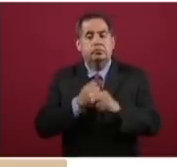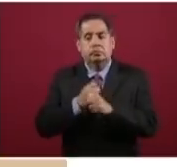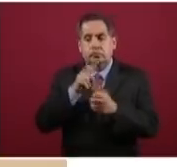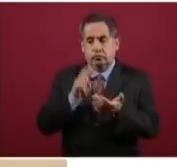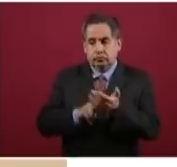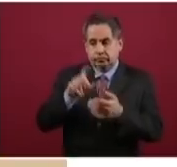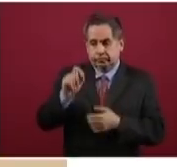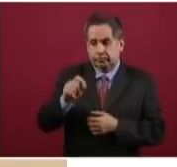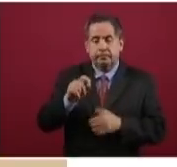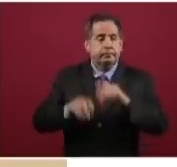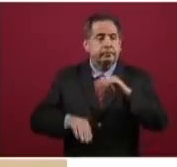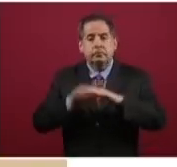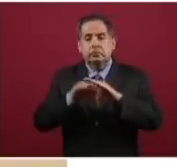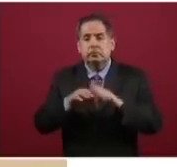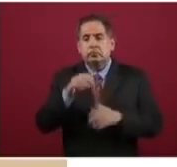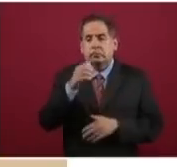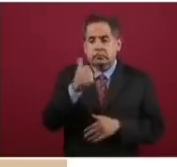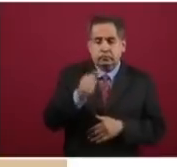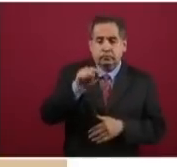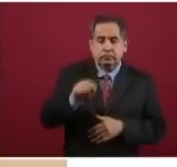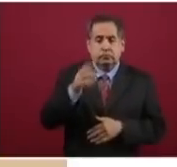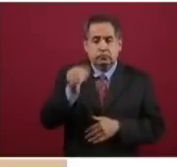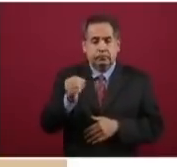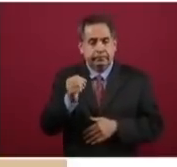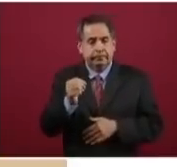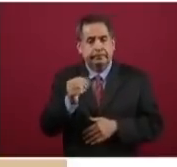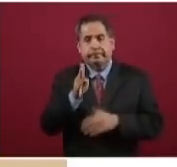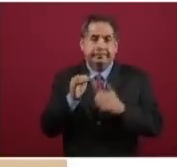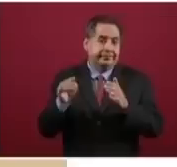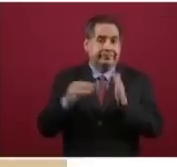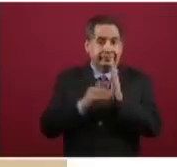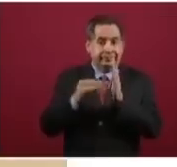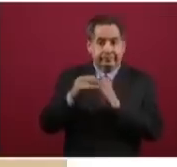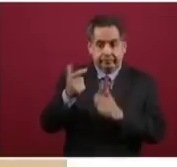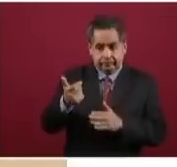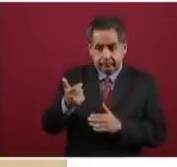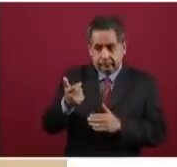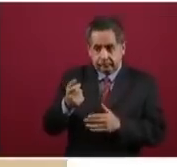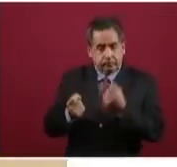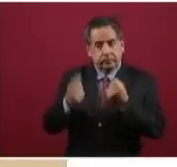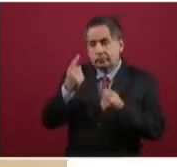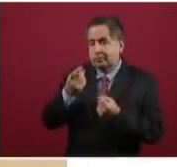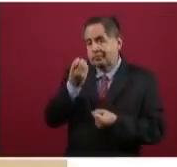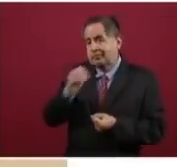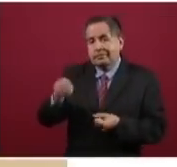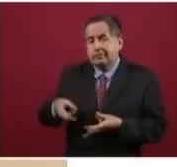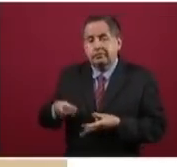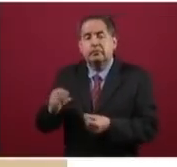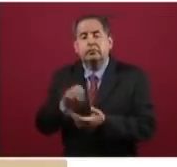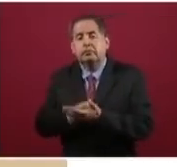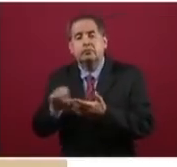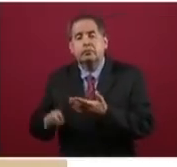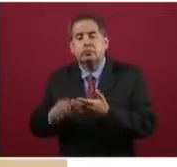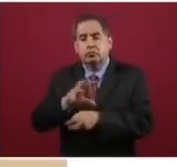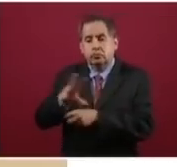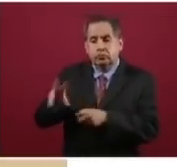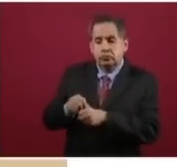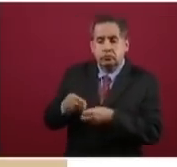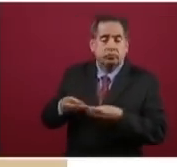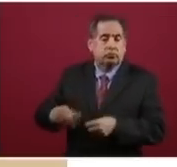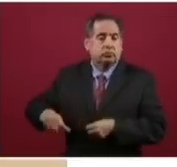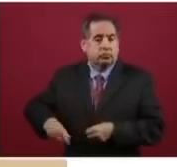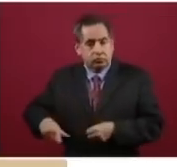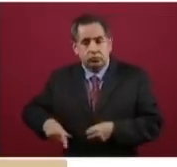como decía propuesto 6.9 millones de pesos pero hay una serie de gastos obligatorios por ejemplo el costo financiero del